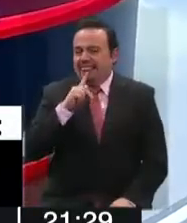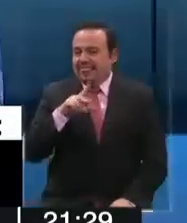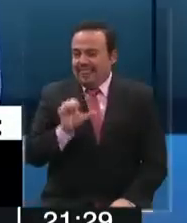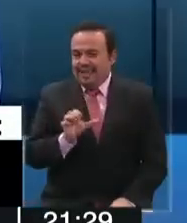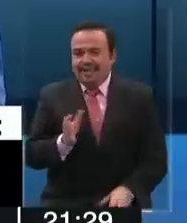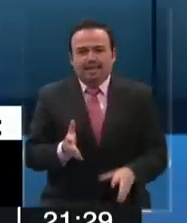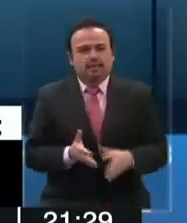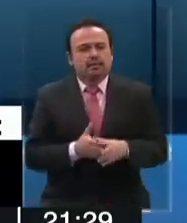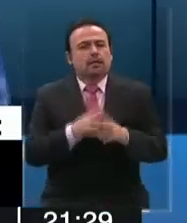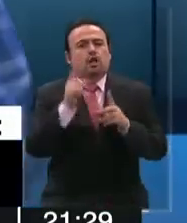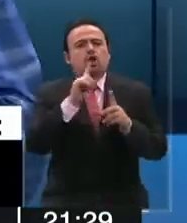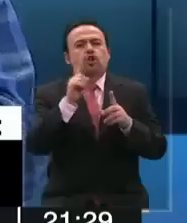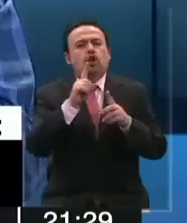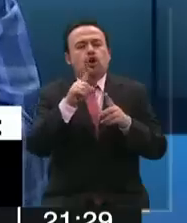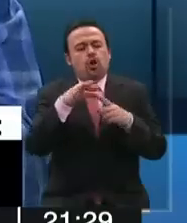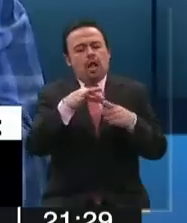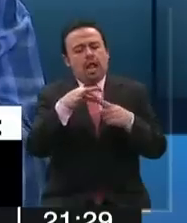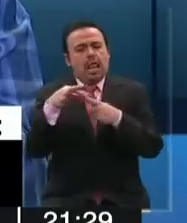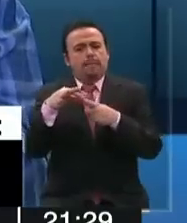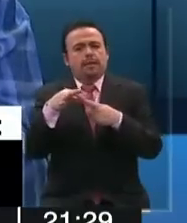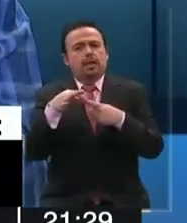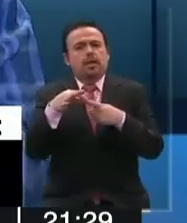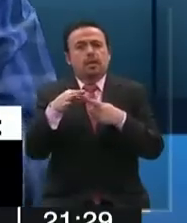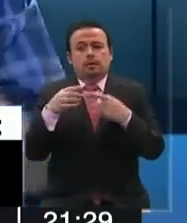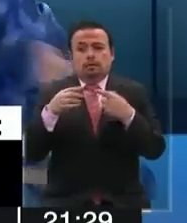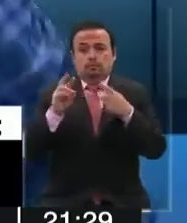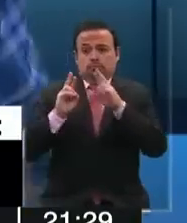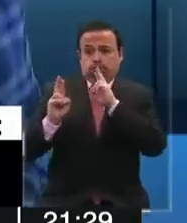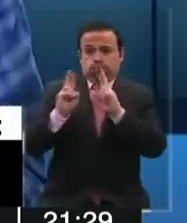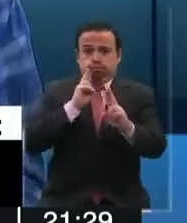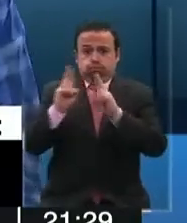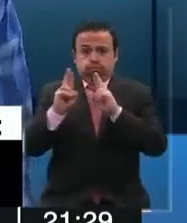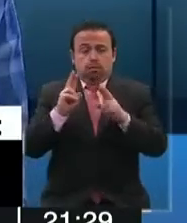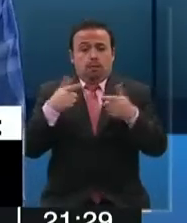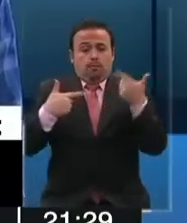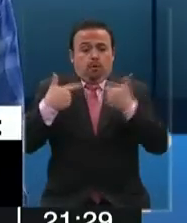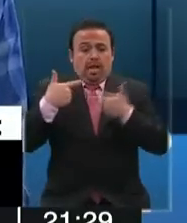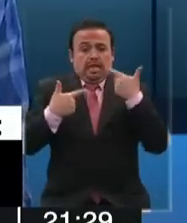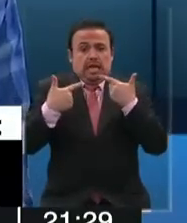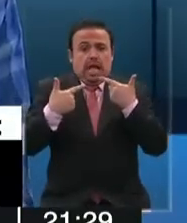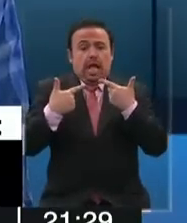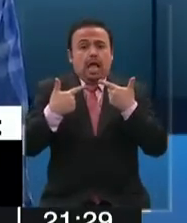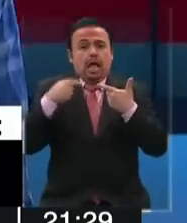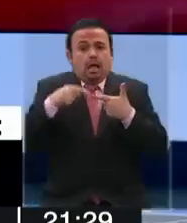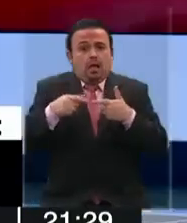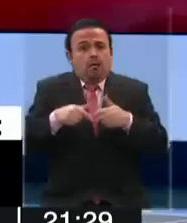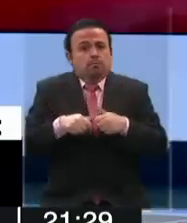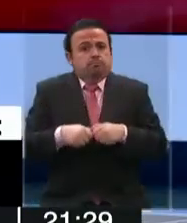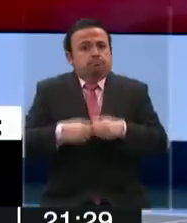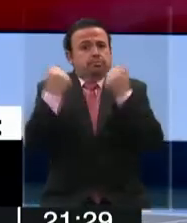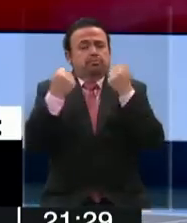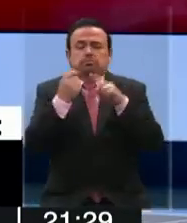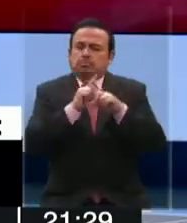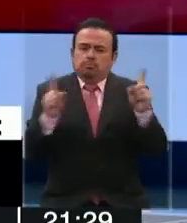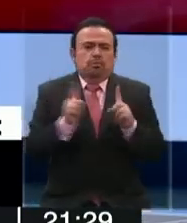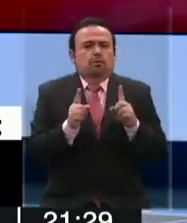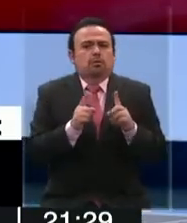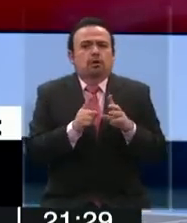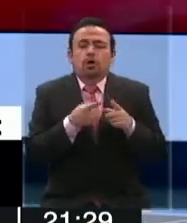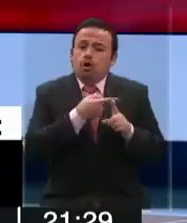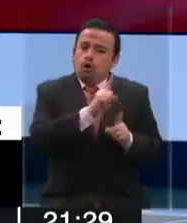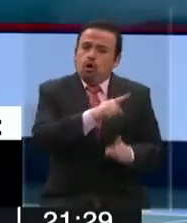de ruptura de una relación política al interior de la coalición se han escuchado declaraciones como